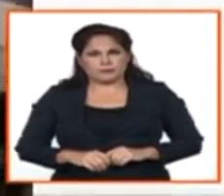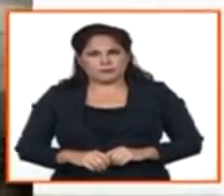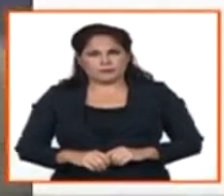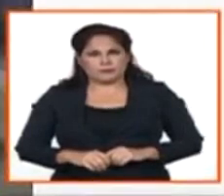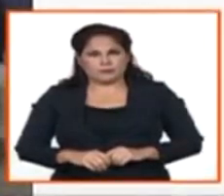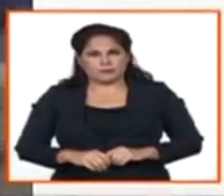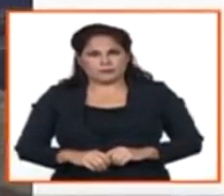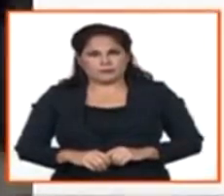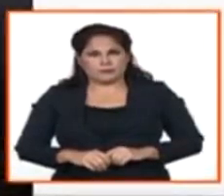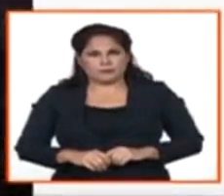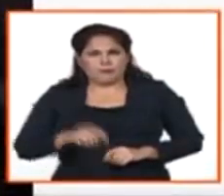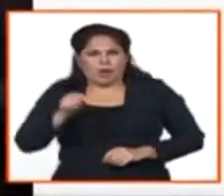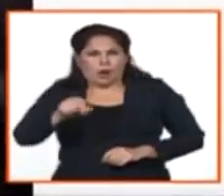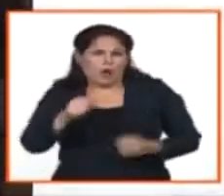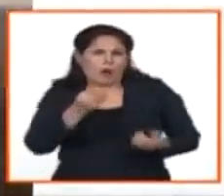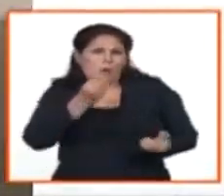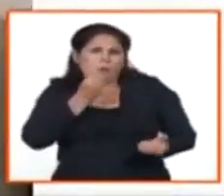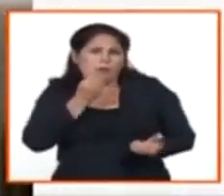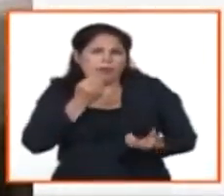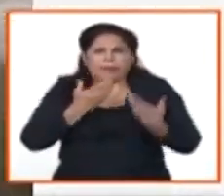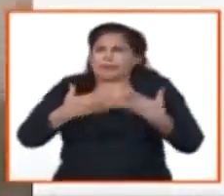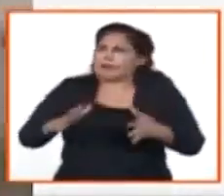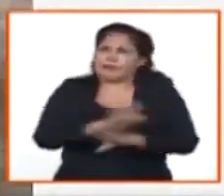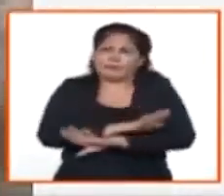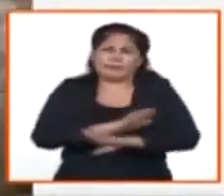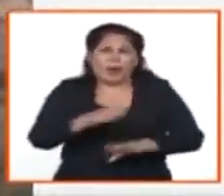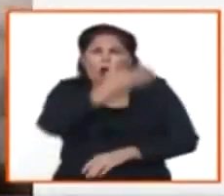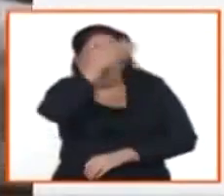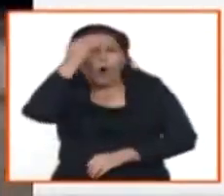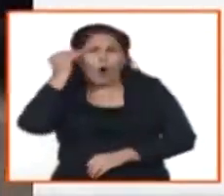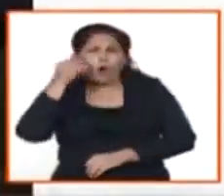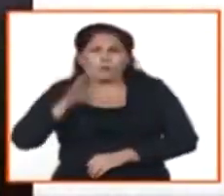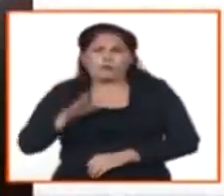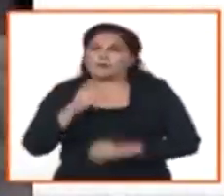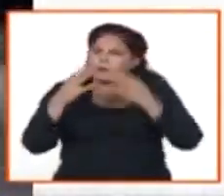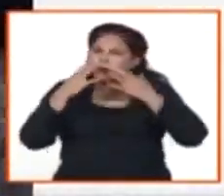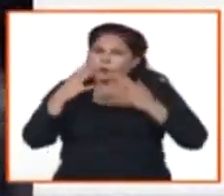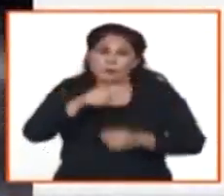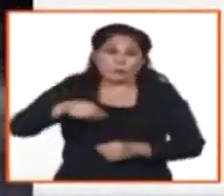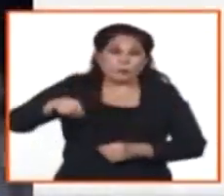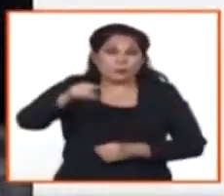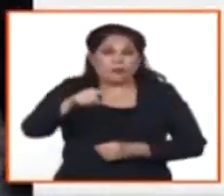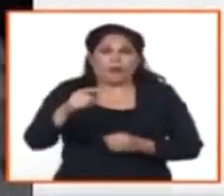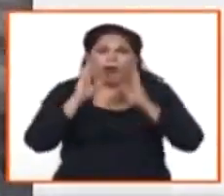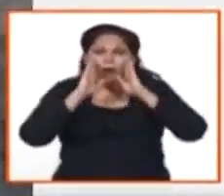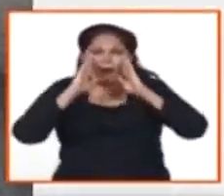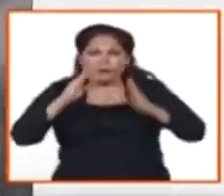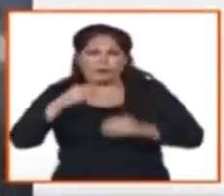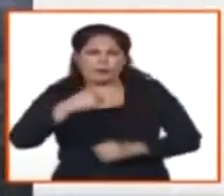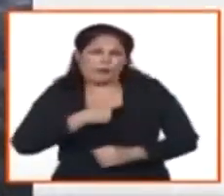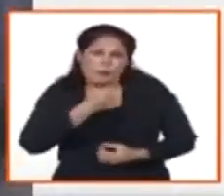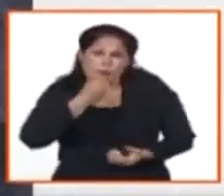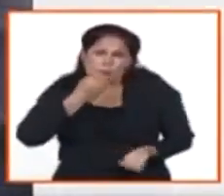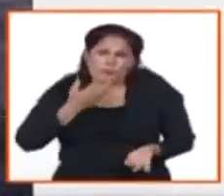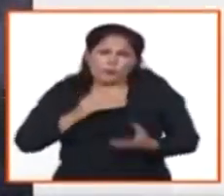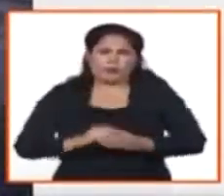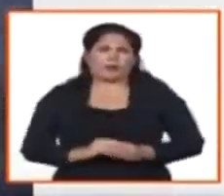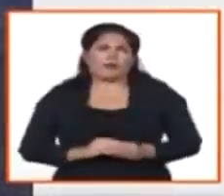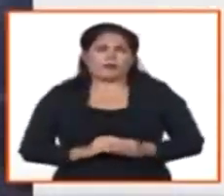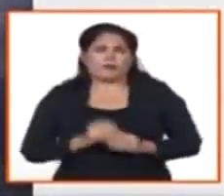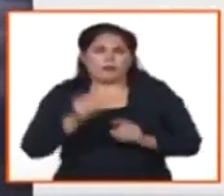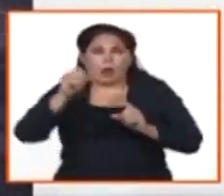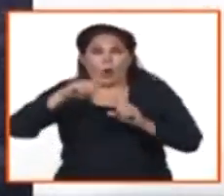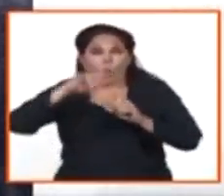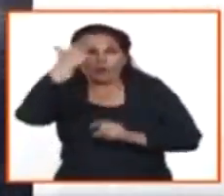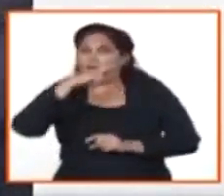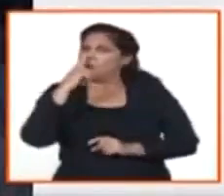Stop escalating the war. Stop sending arms. Why didn't you push Kyiv to sign the Minsk Accord? Why no to NATO?